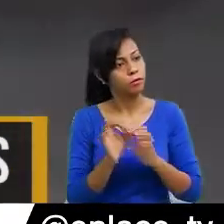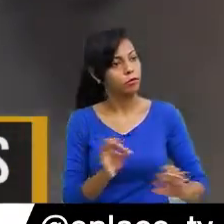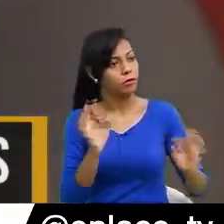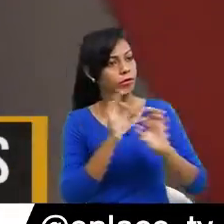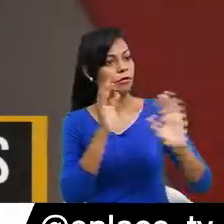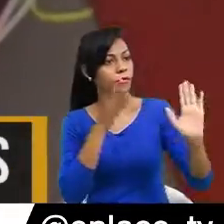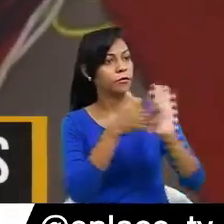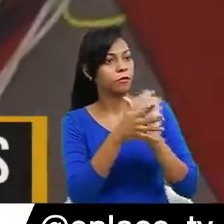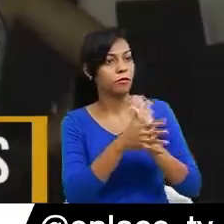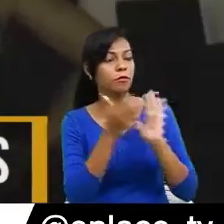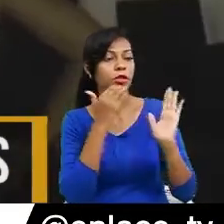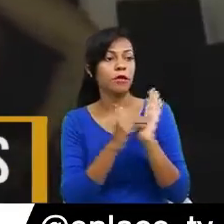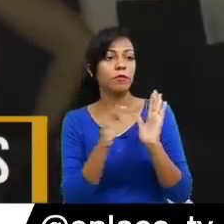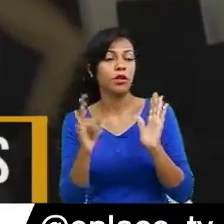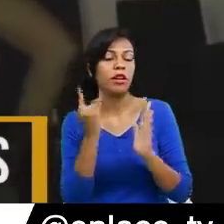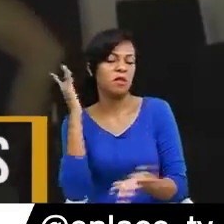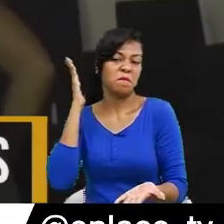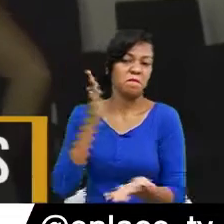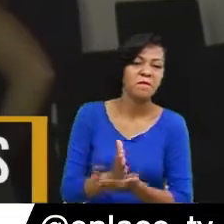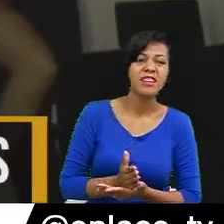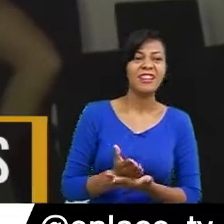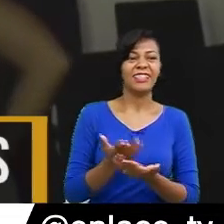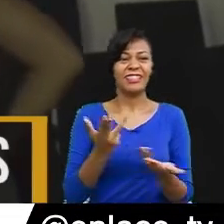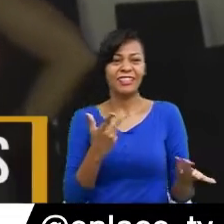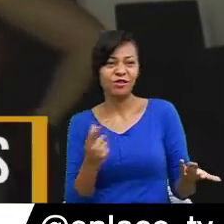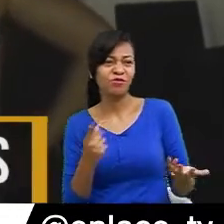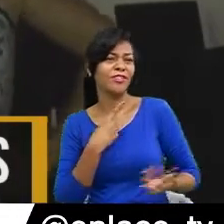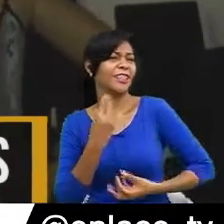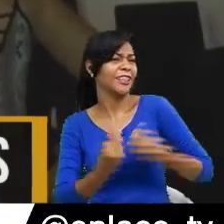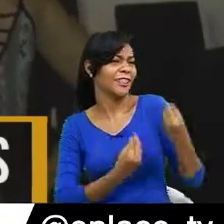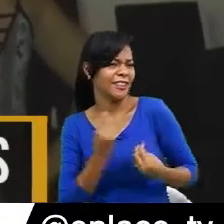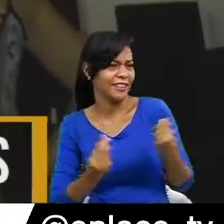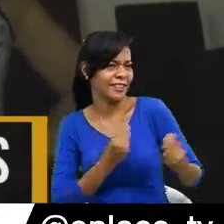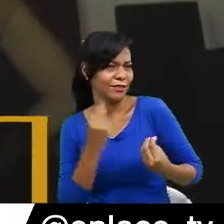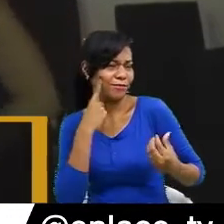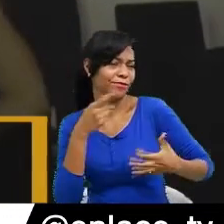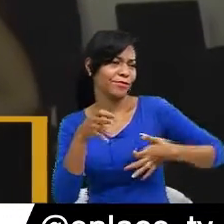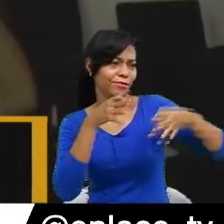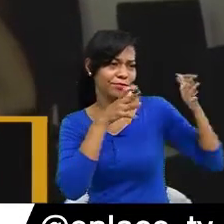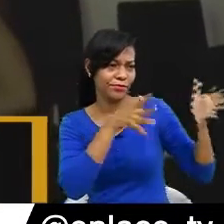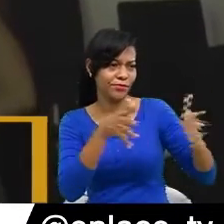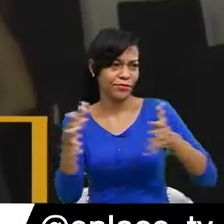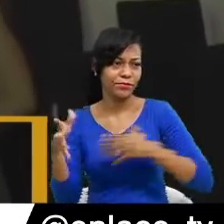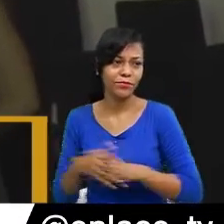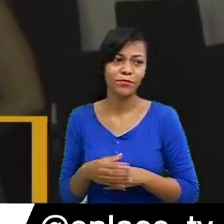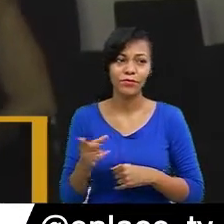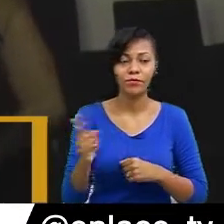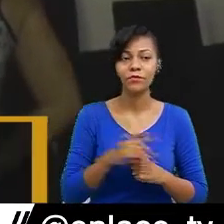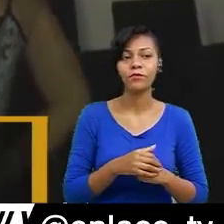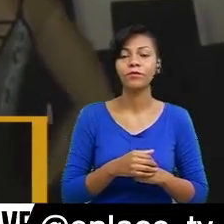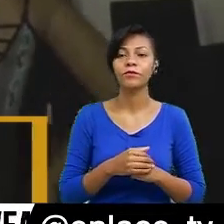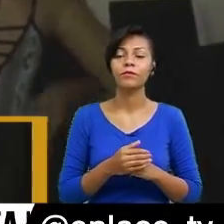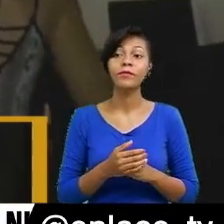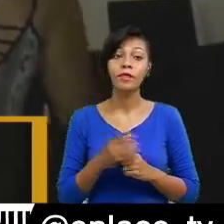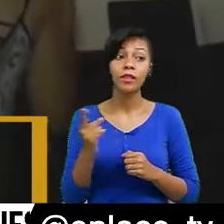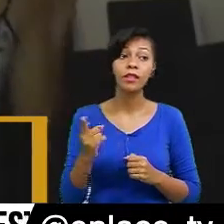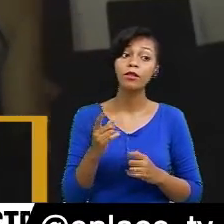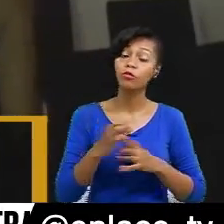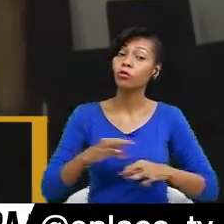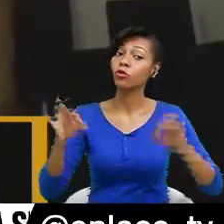lesiones deportivas. Traer a este importante exponente en lo que refiere a las técnicas de vendaje y sobre todo la importancia